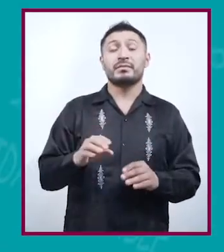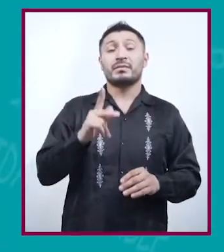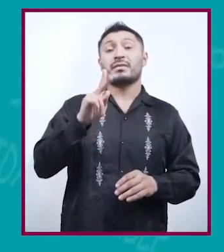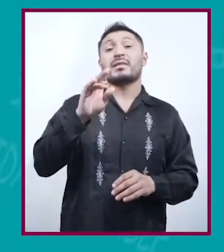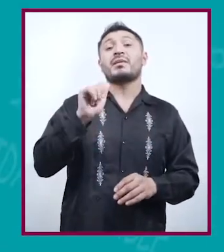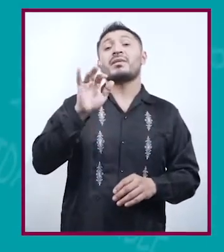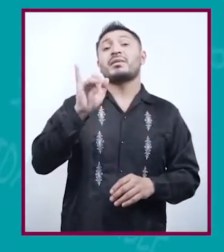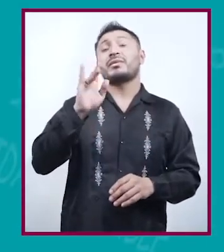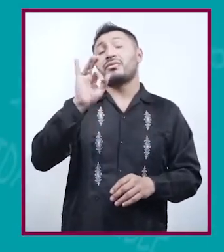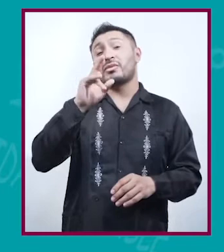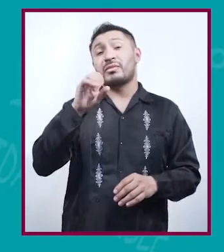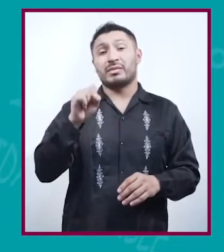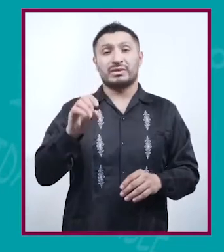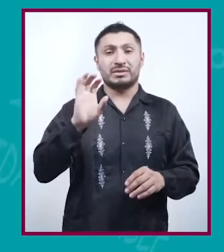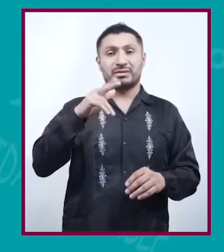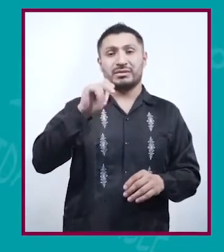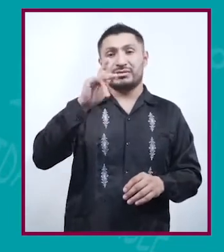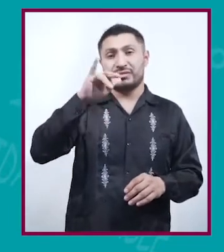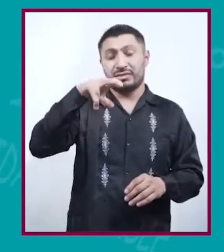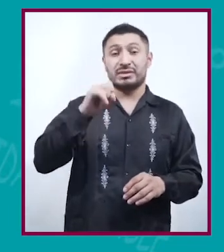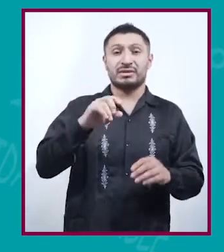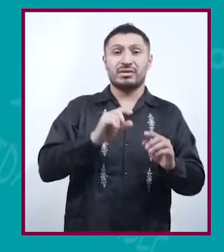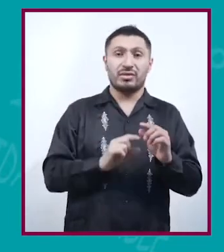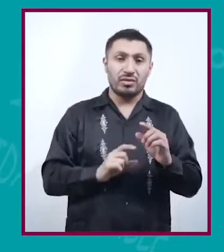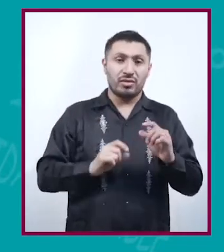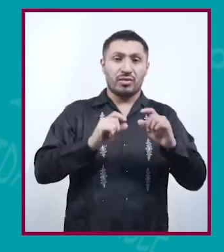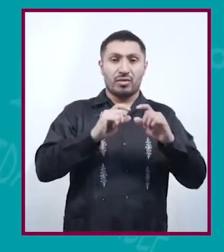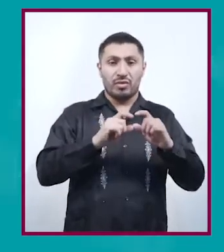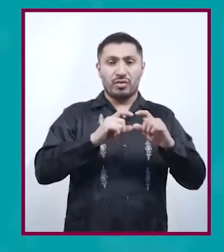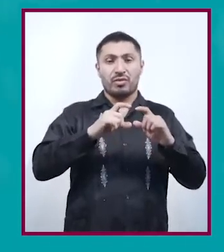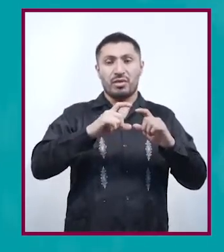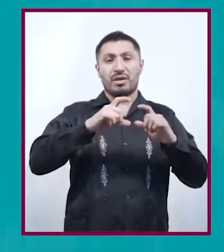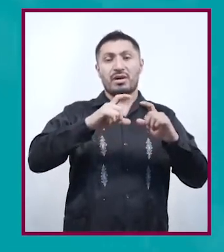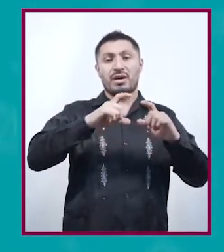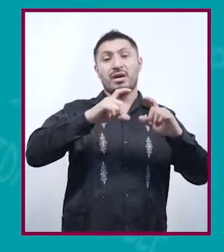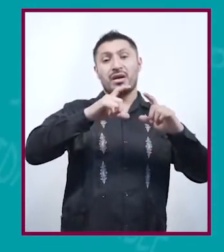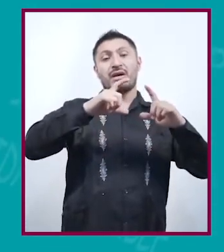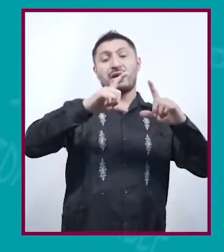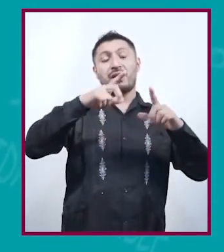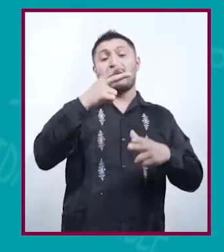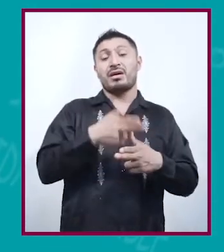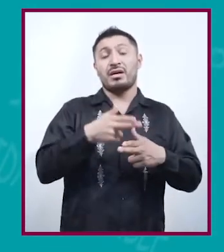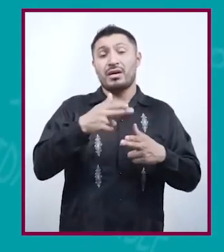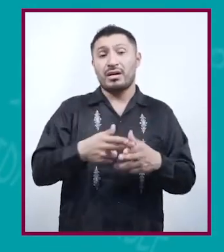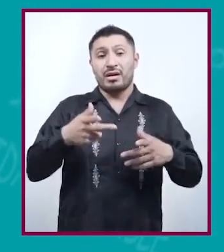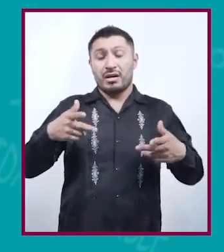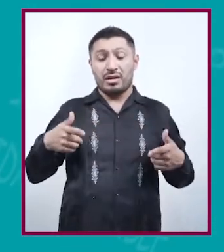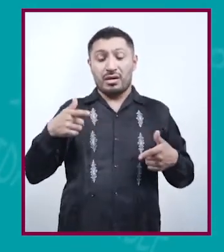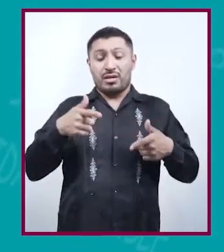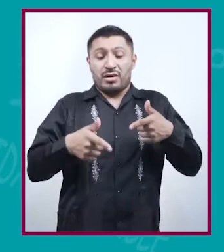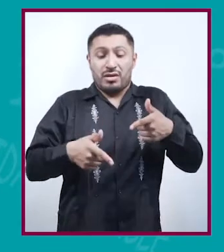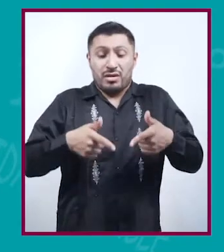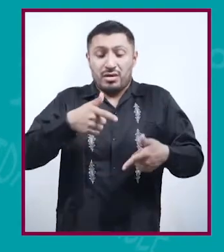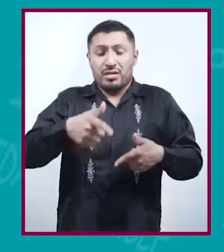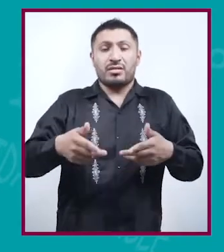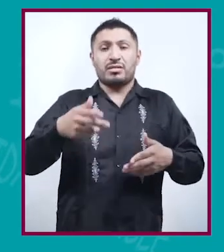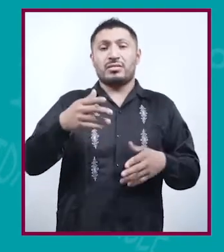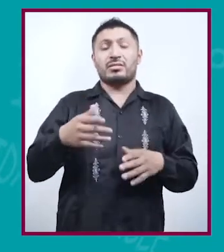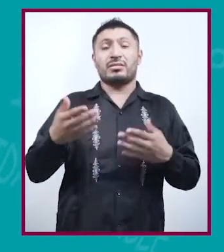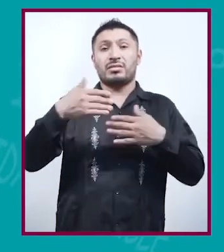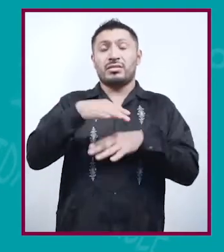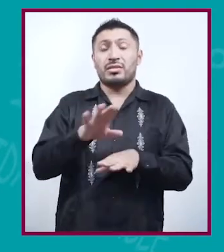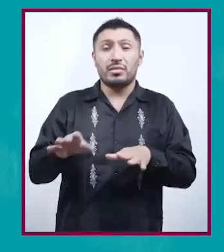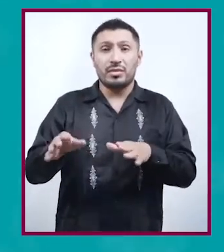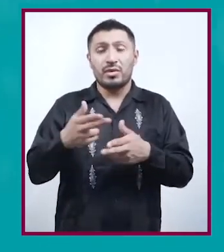ejemplo notable son las plataformas de los chapines, que fueron creciendo centímetro a centímetro hasta convertirse en tacones debajo del